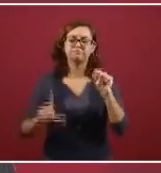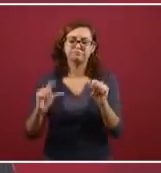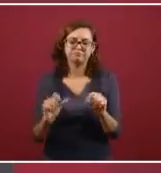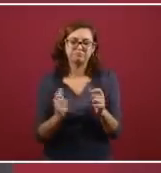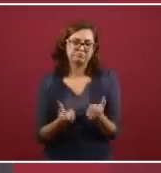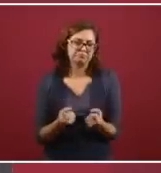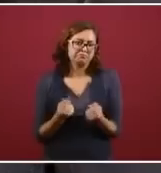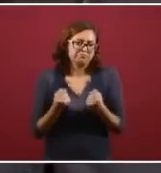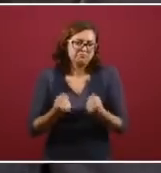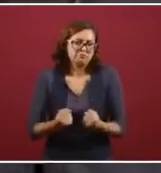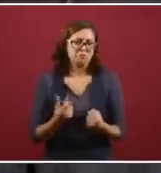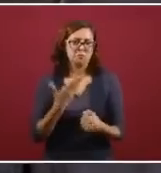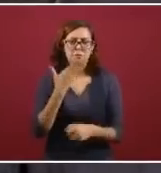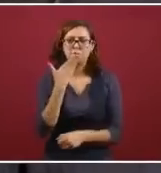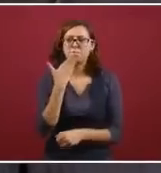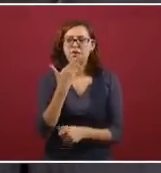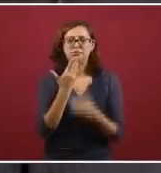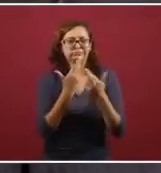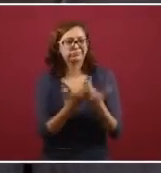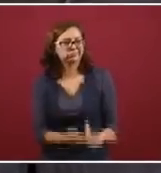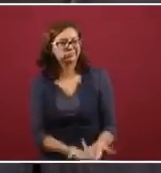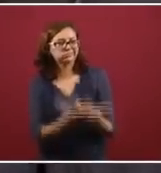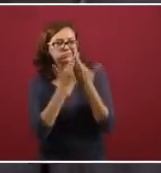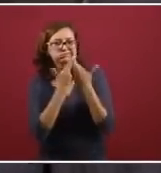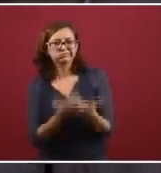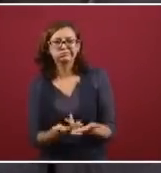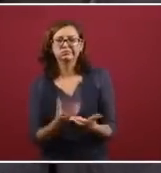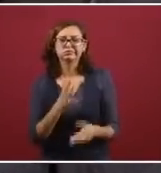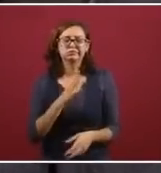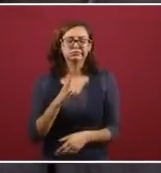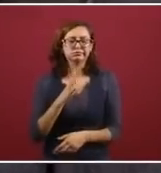tenemos suficientes reservas,